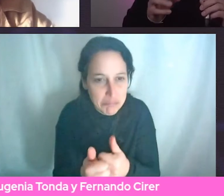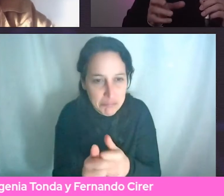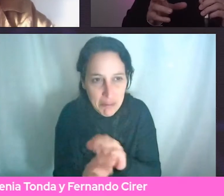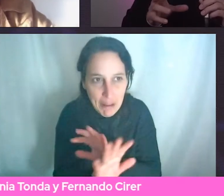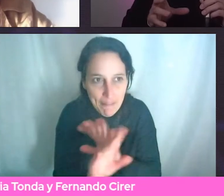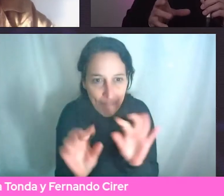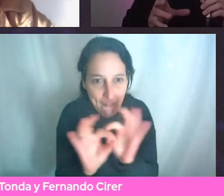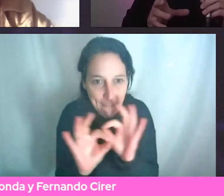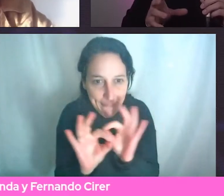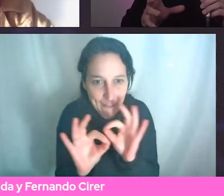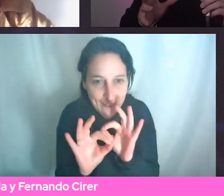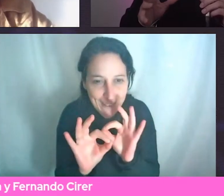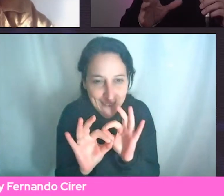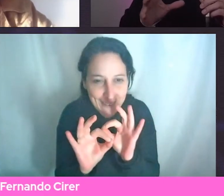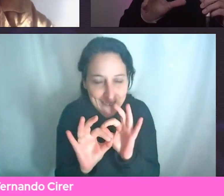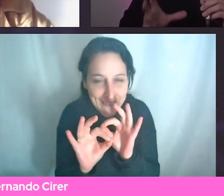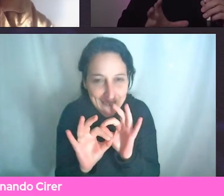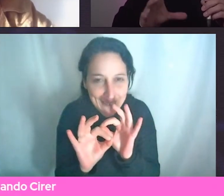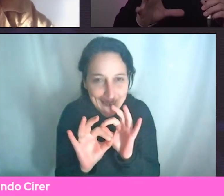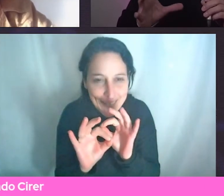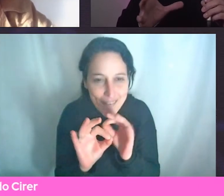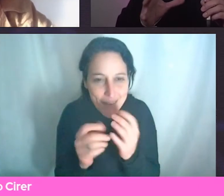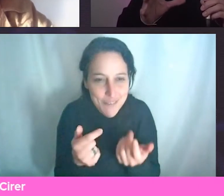que ADA